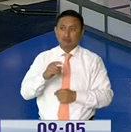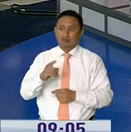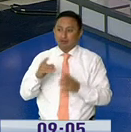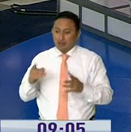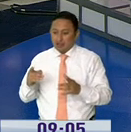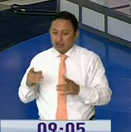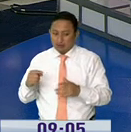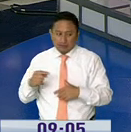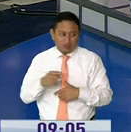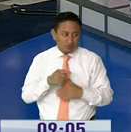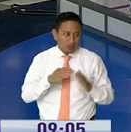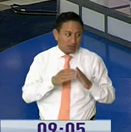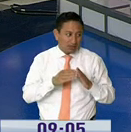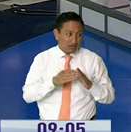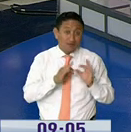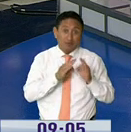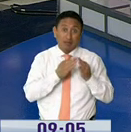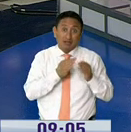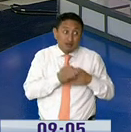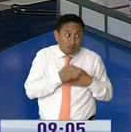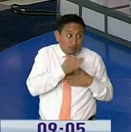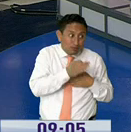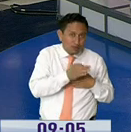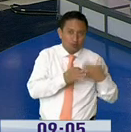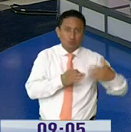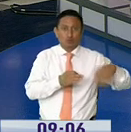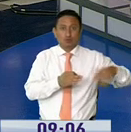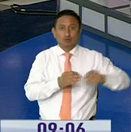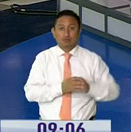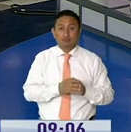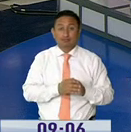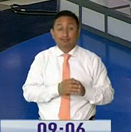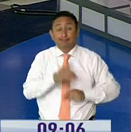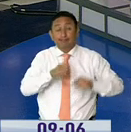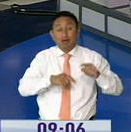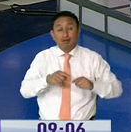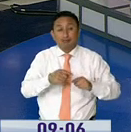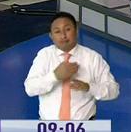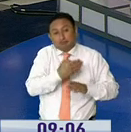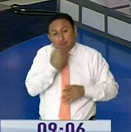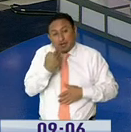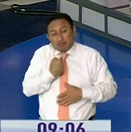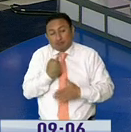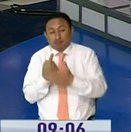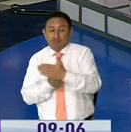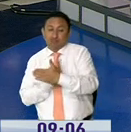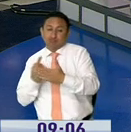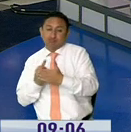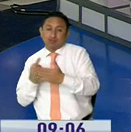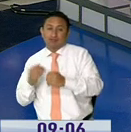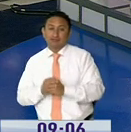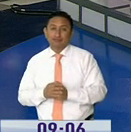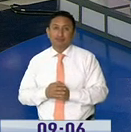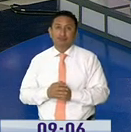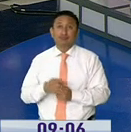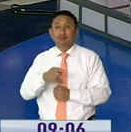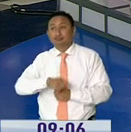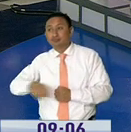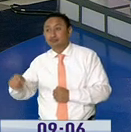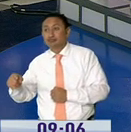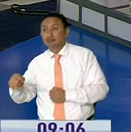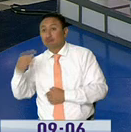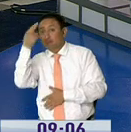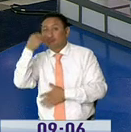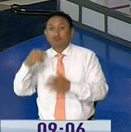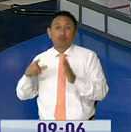casa y contagiar a su familia. Muchos también han decidido aislarse, irse cuando terminan su jornada, irse a